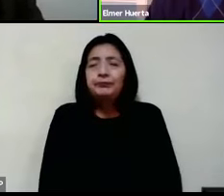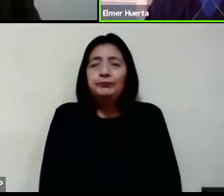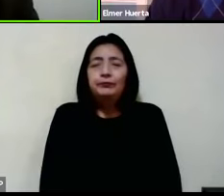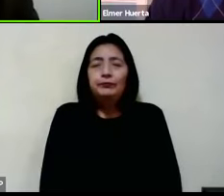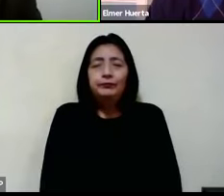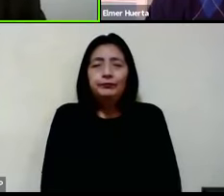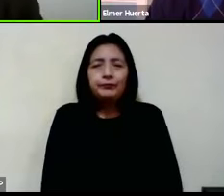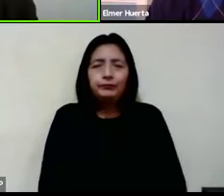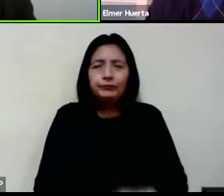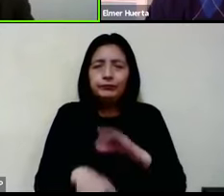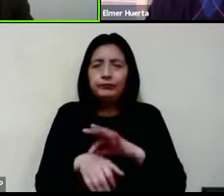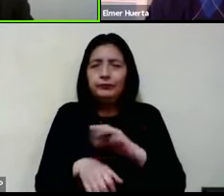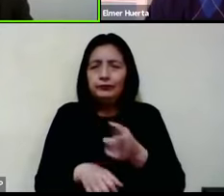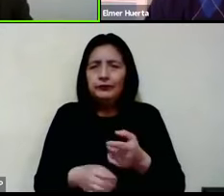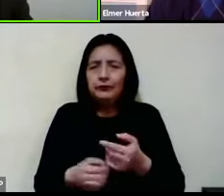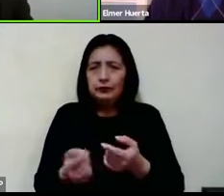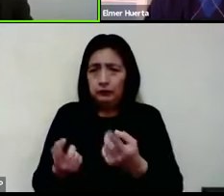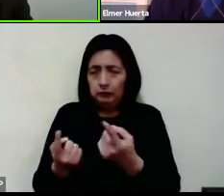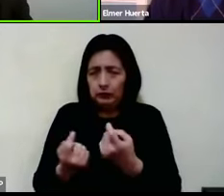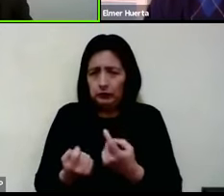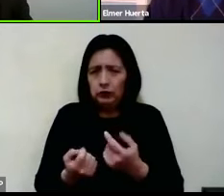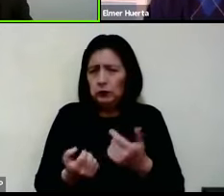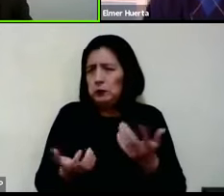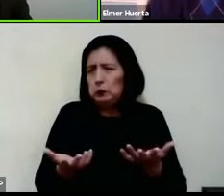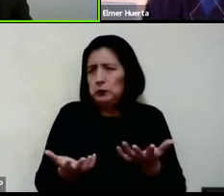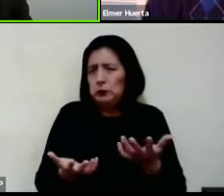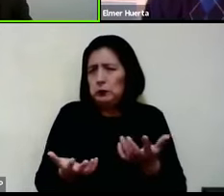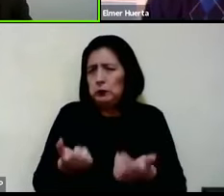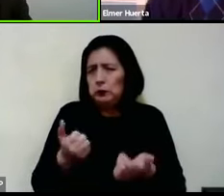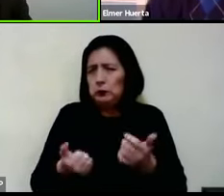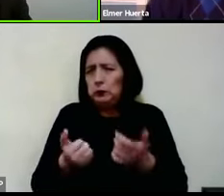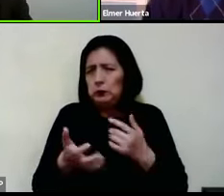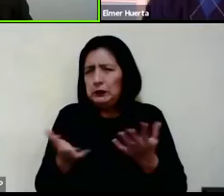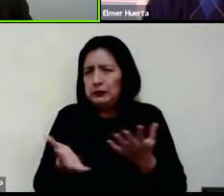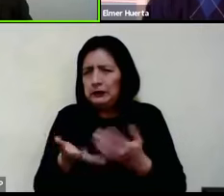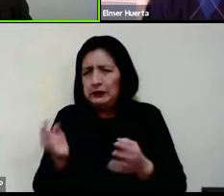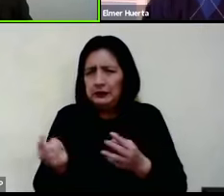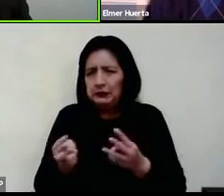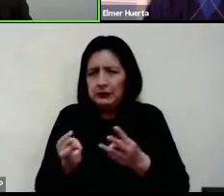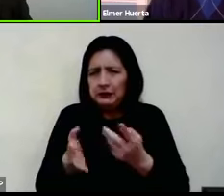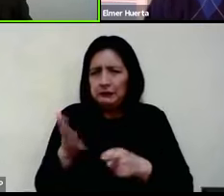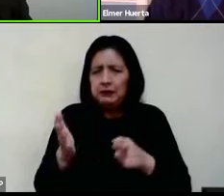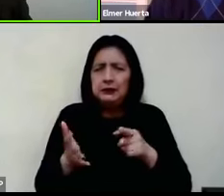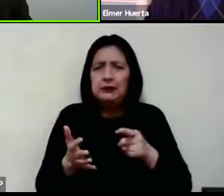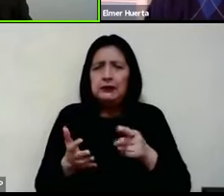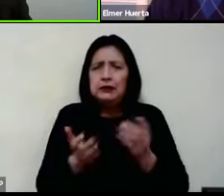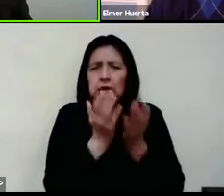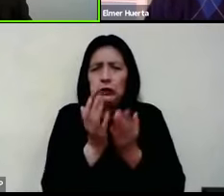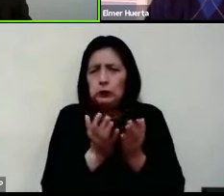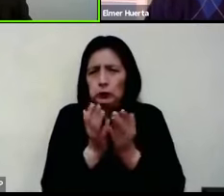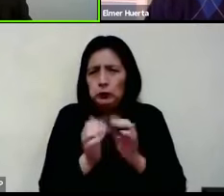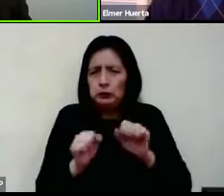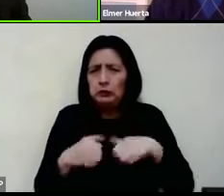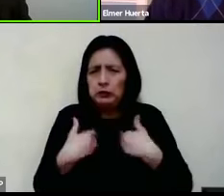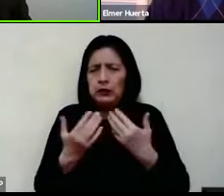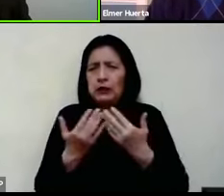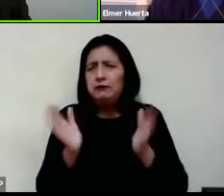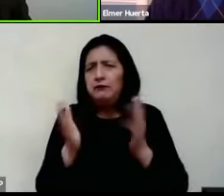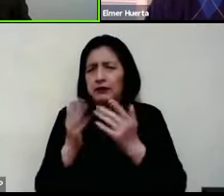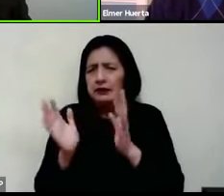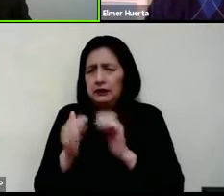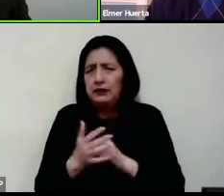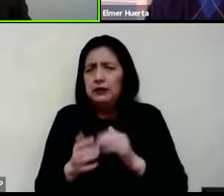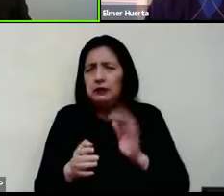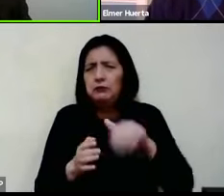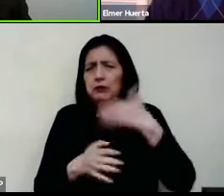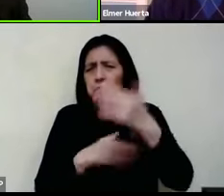Doctor Huertas, acá nos indican cuál sería la o las estrategias para que las escuelas puedan abrir el